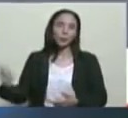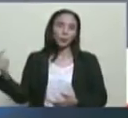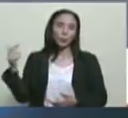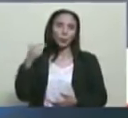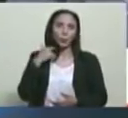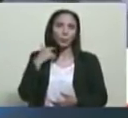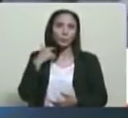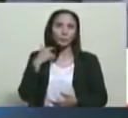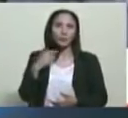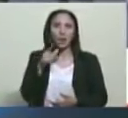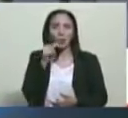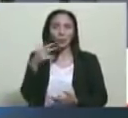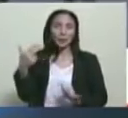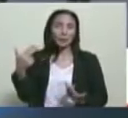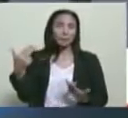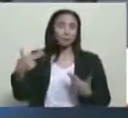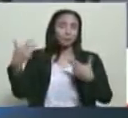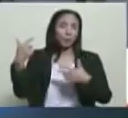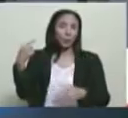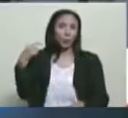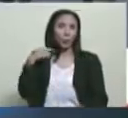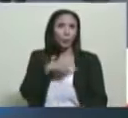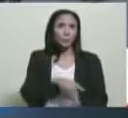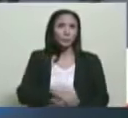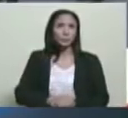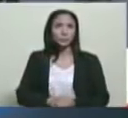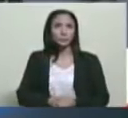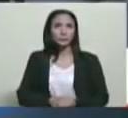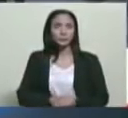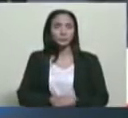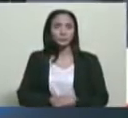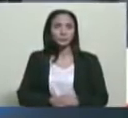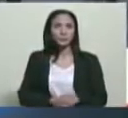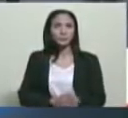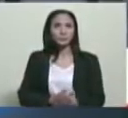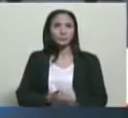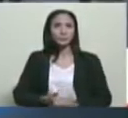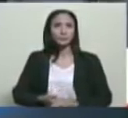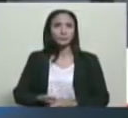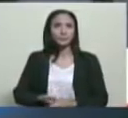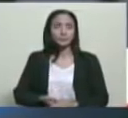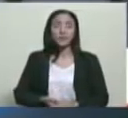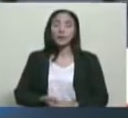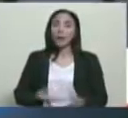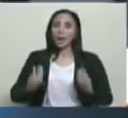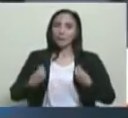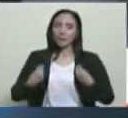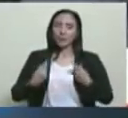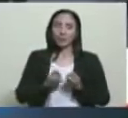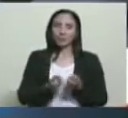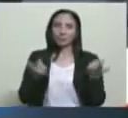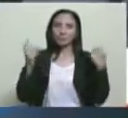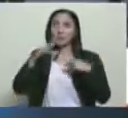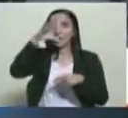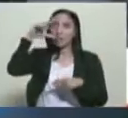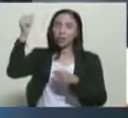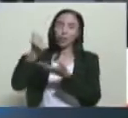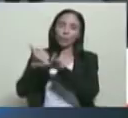un coronel. Le entró por el cuello y le salió por el omoplato. Y se salvó por la mano de